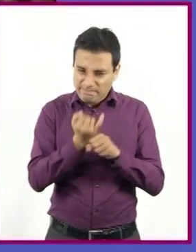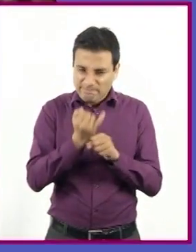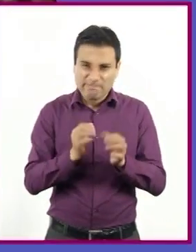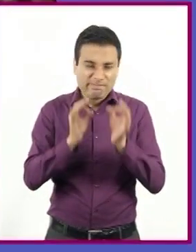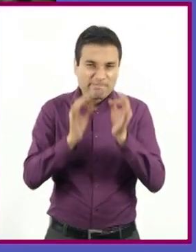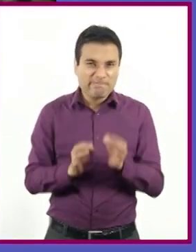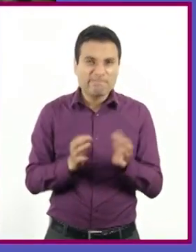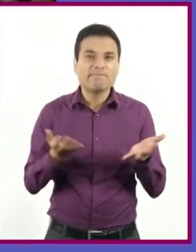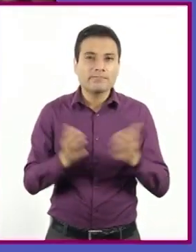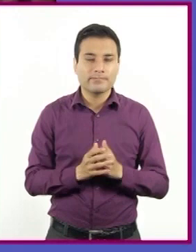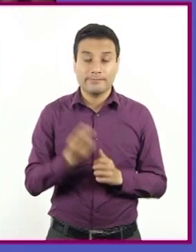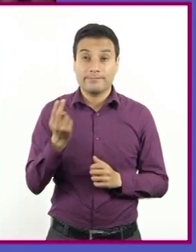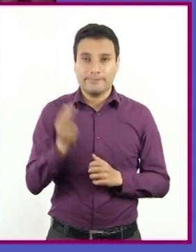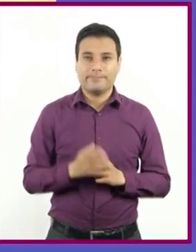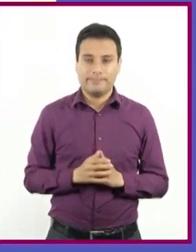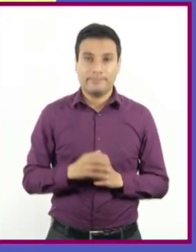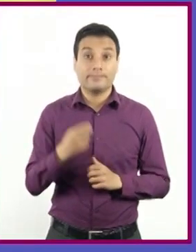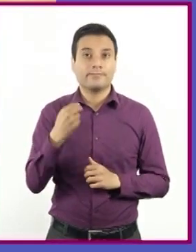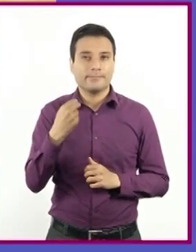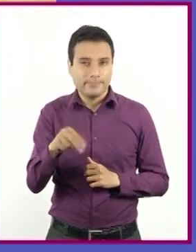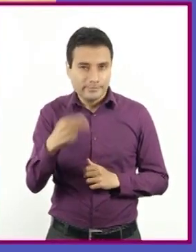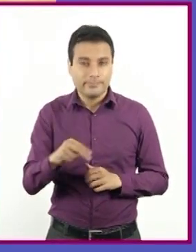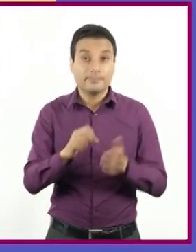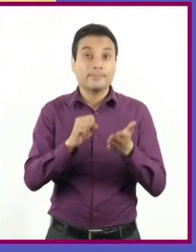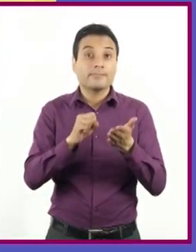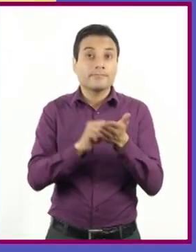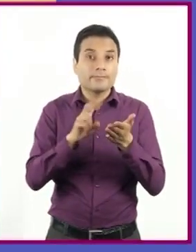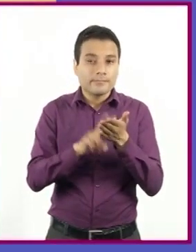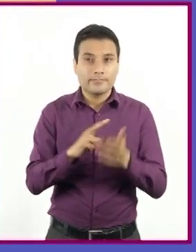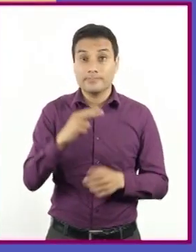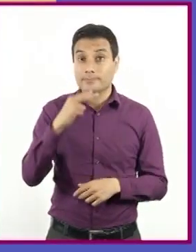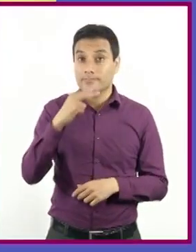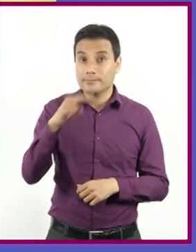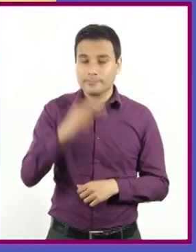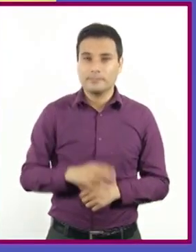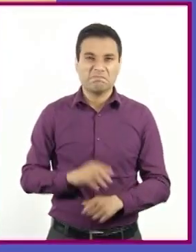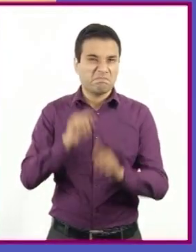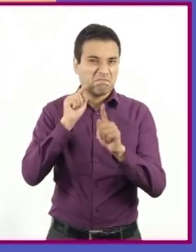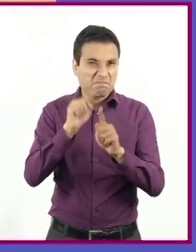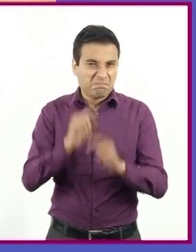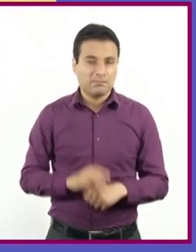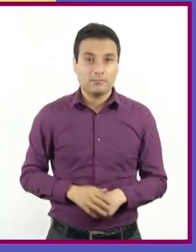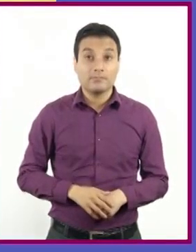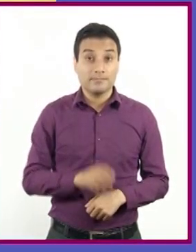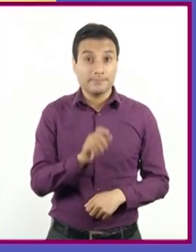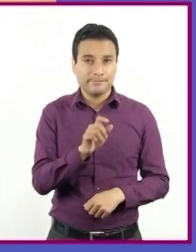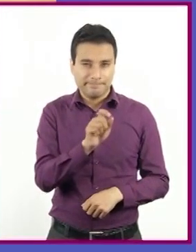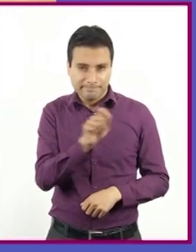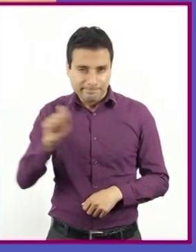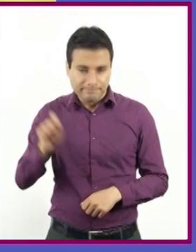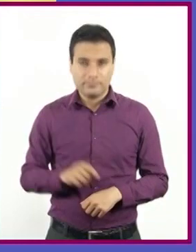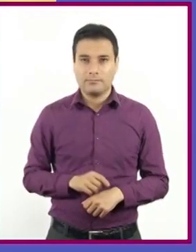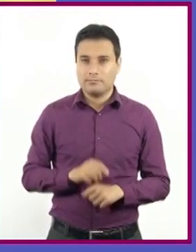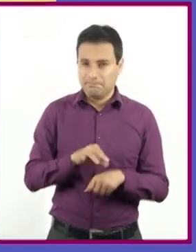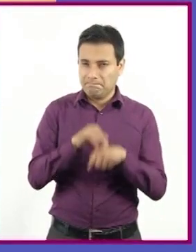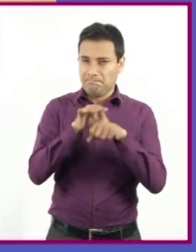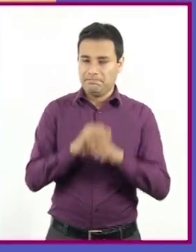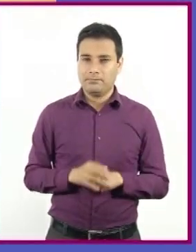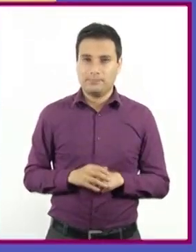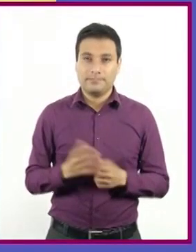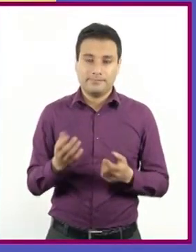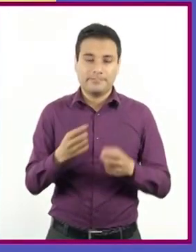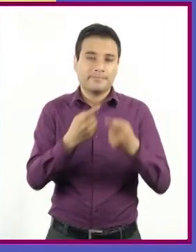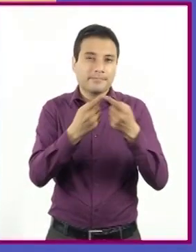recomendable buscar los nombres o sustantivos. Los verbos como enfatizar, subrayar, destacar, adverbios